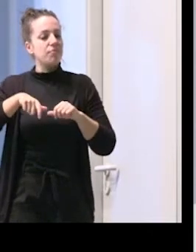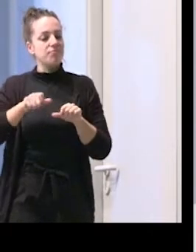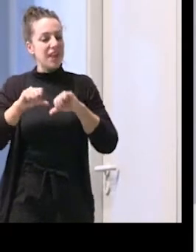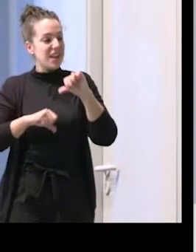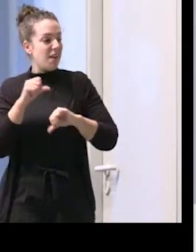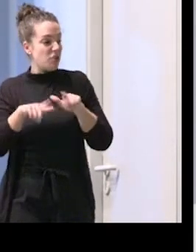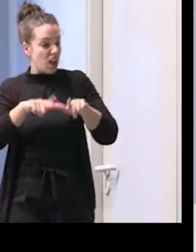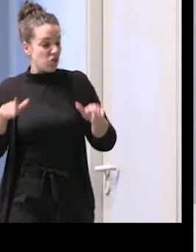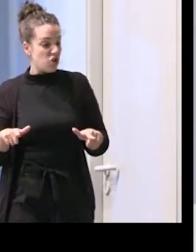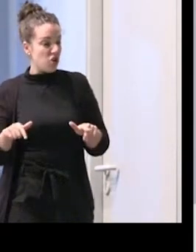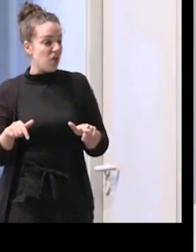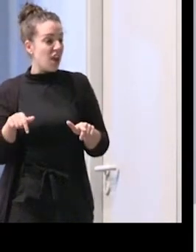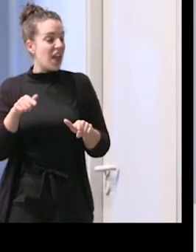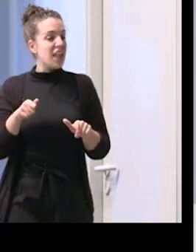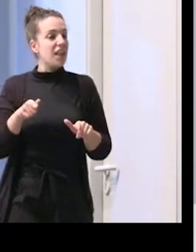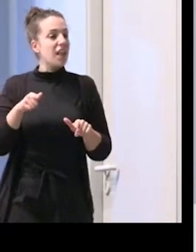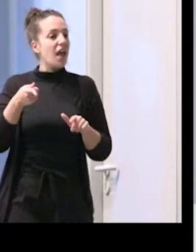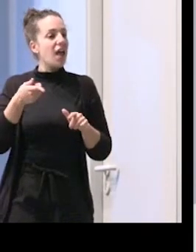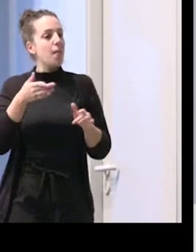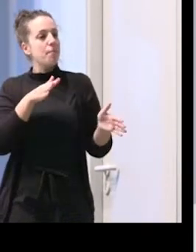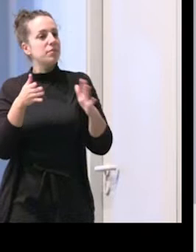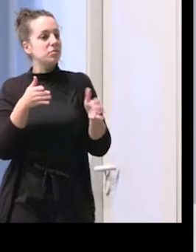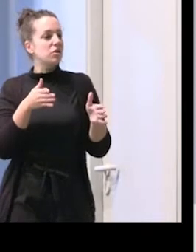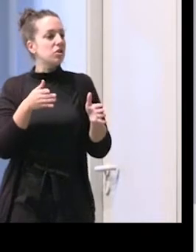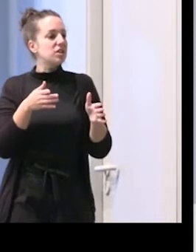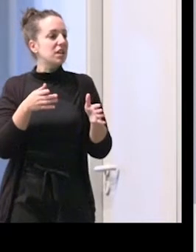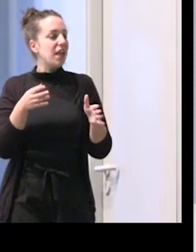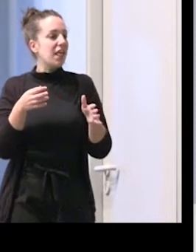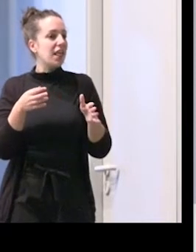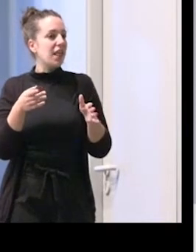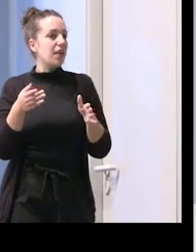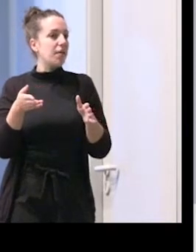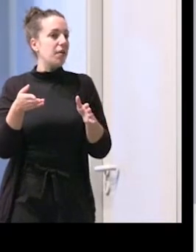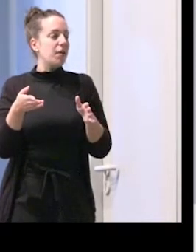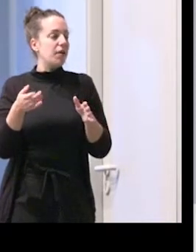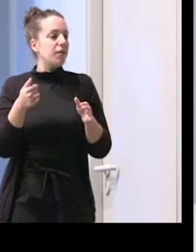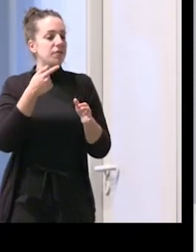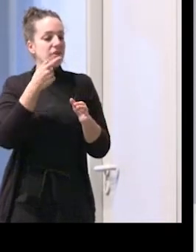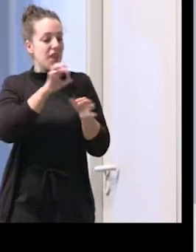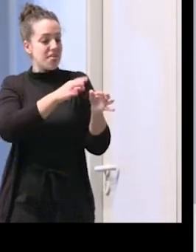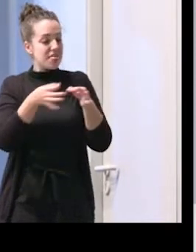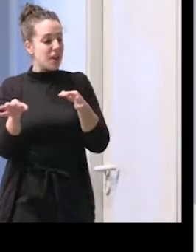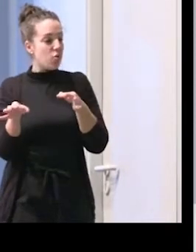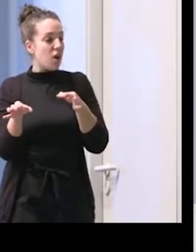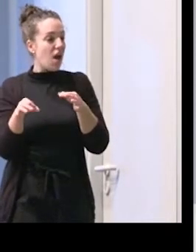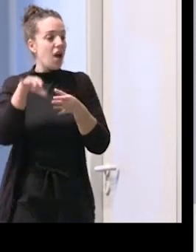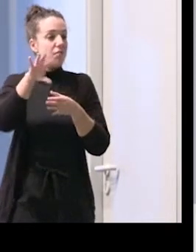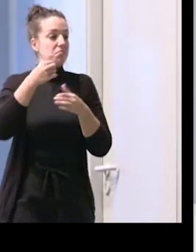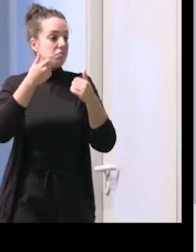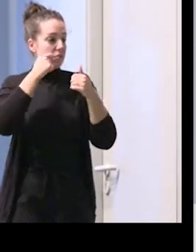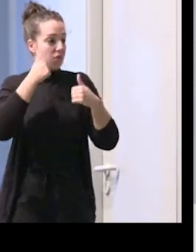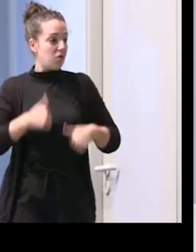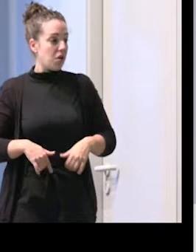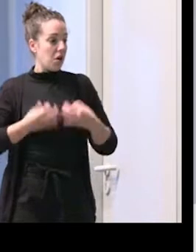de Shinya Yamanaka a mediados de la década pasada. Y es básicamente tomar una célula somática cualquiera del organismo, generalmente